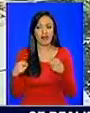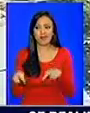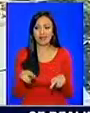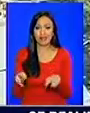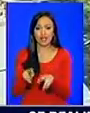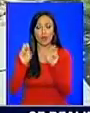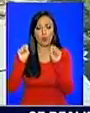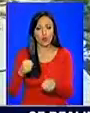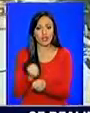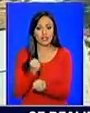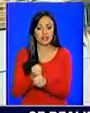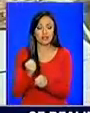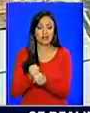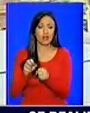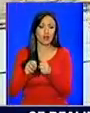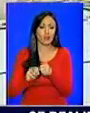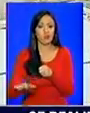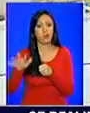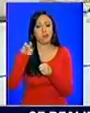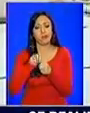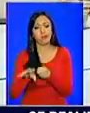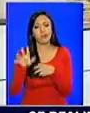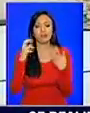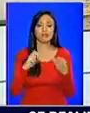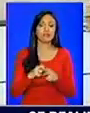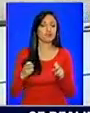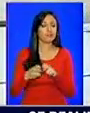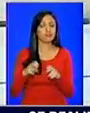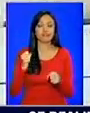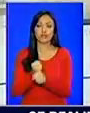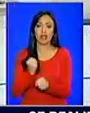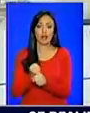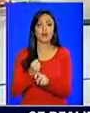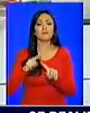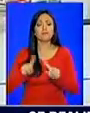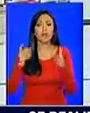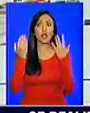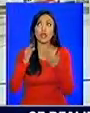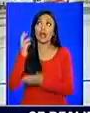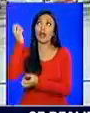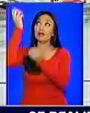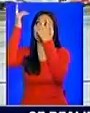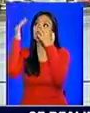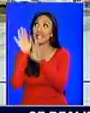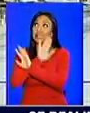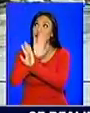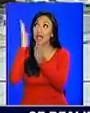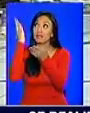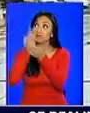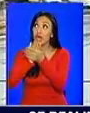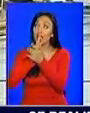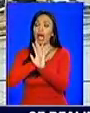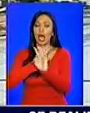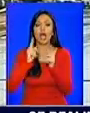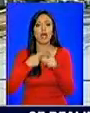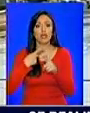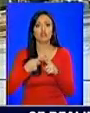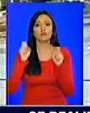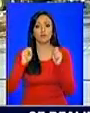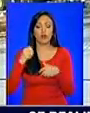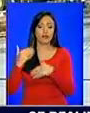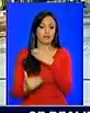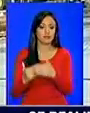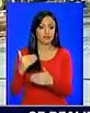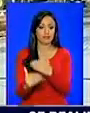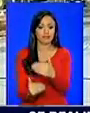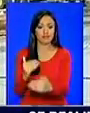nos permita trabajar, se nos ha llevado varias veces, nos ha retrasado el trabajo, pero vemos que el invierno ya está cediendo y vamos a emprender nuevamente el avance normal